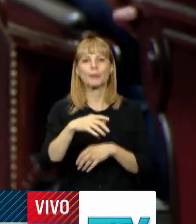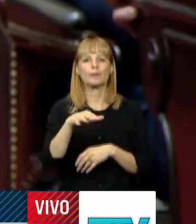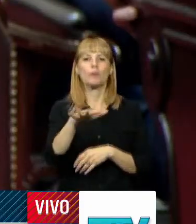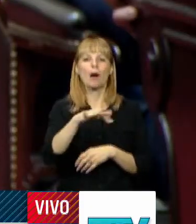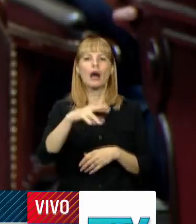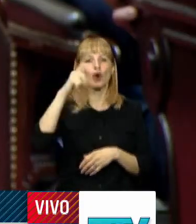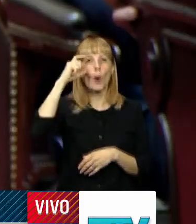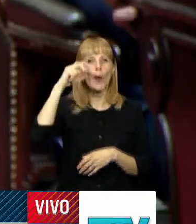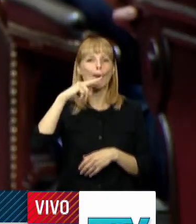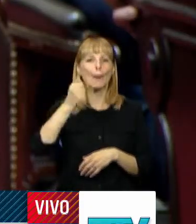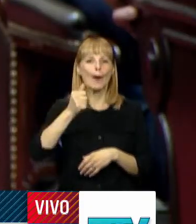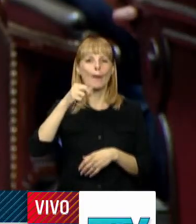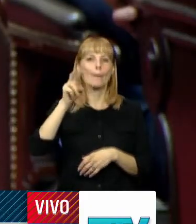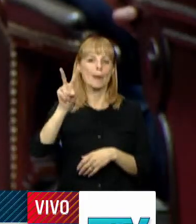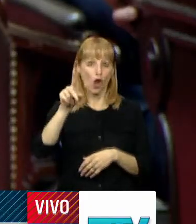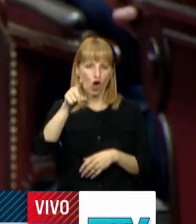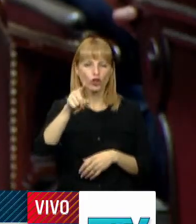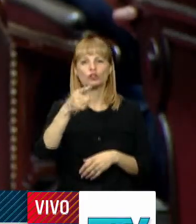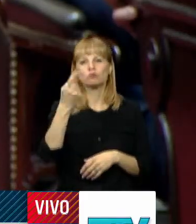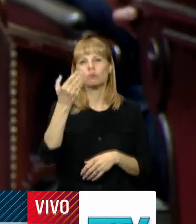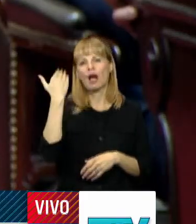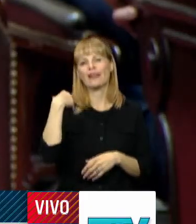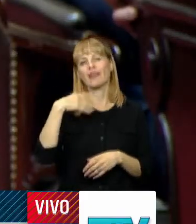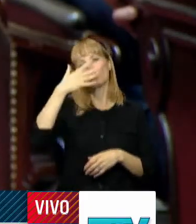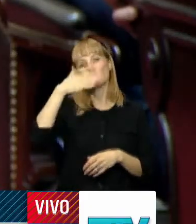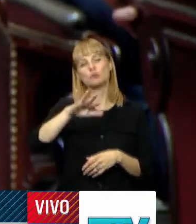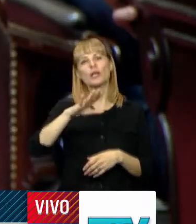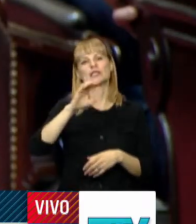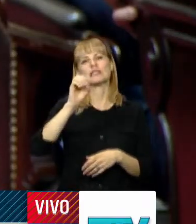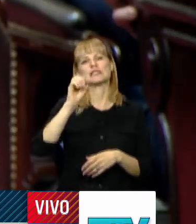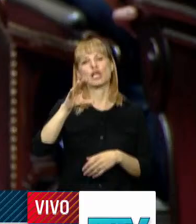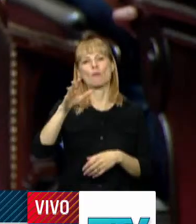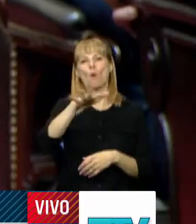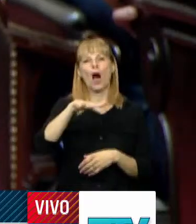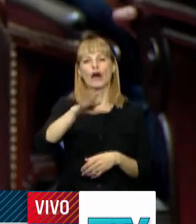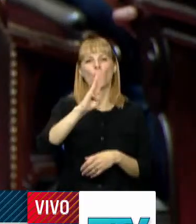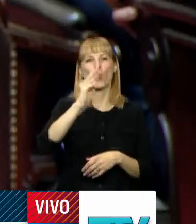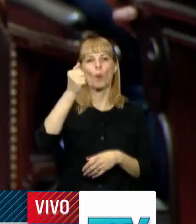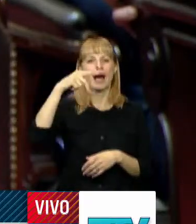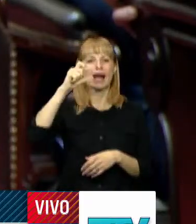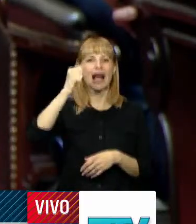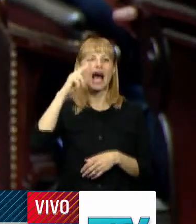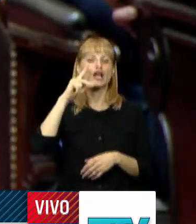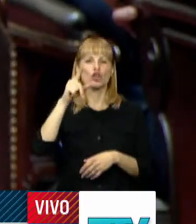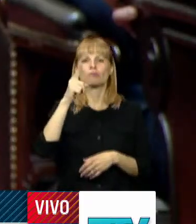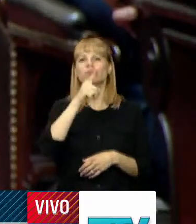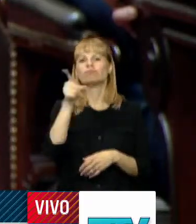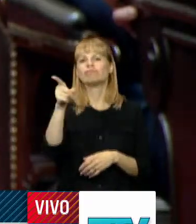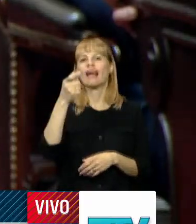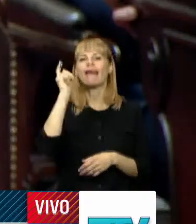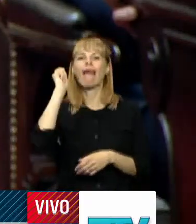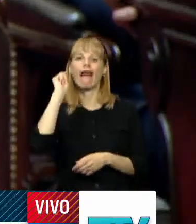llamaba en ese tiempo, después se llamó Bancario, y respondía a la orden de los franciscanos.